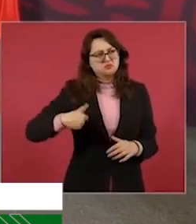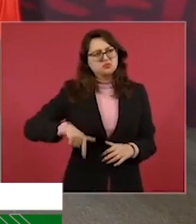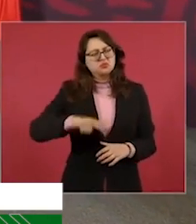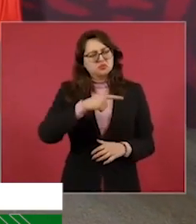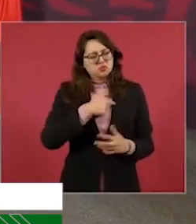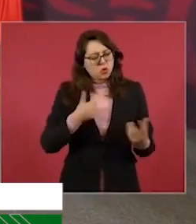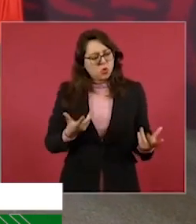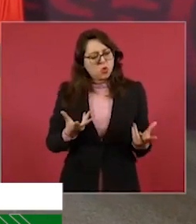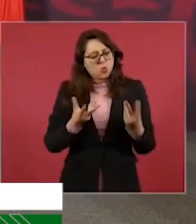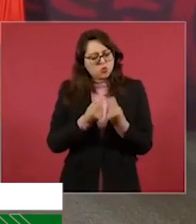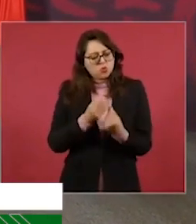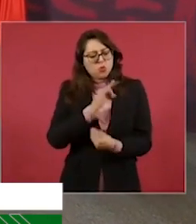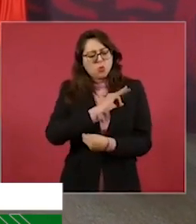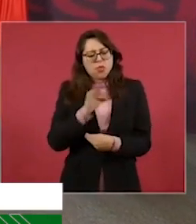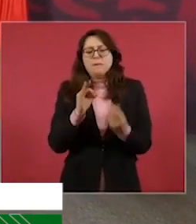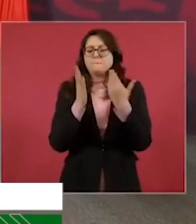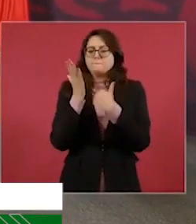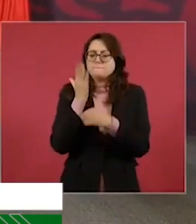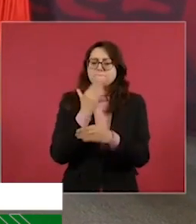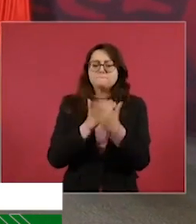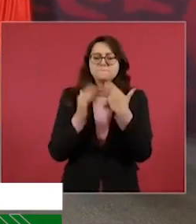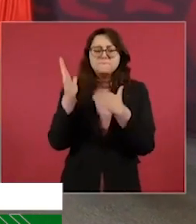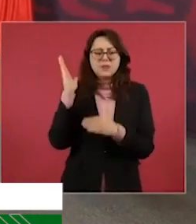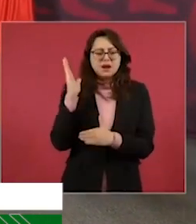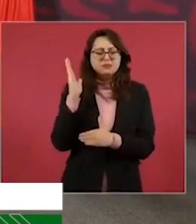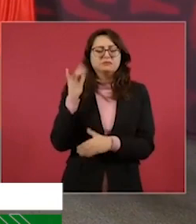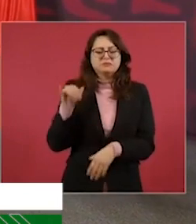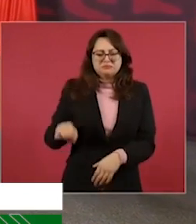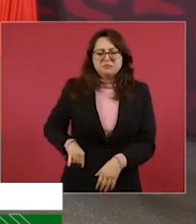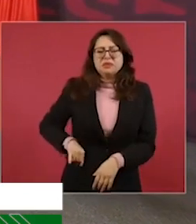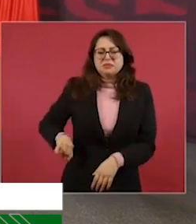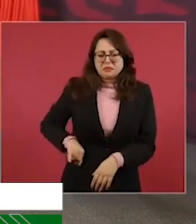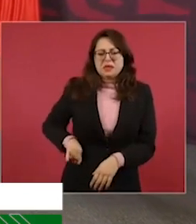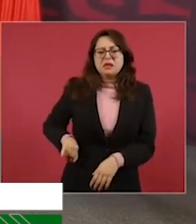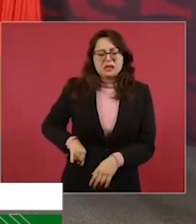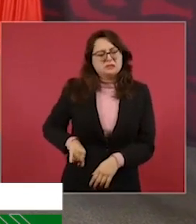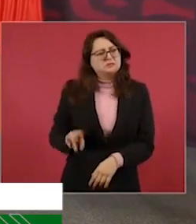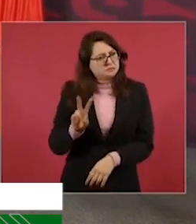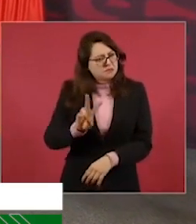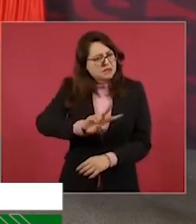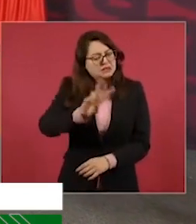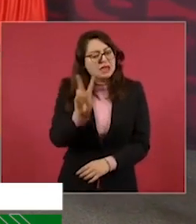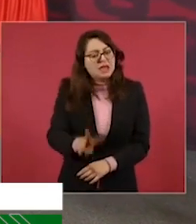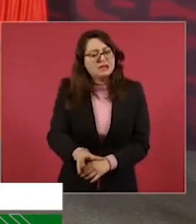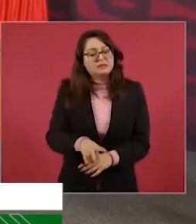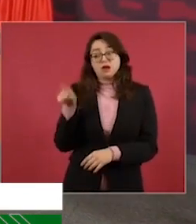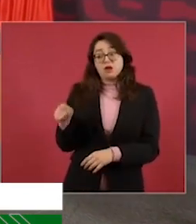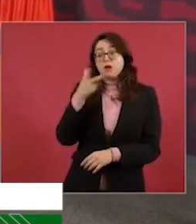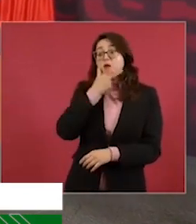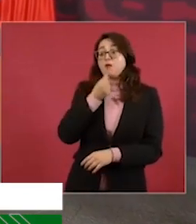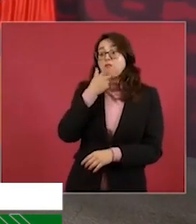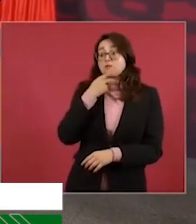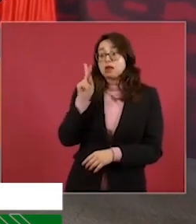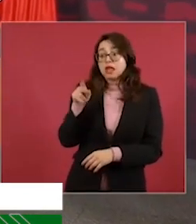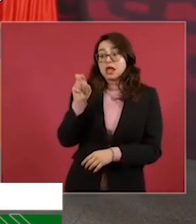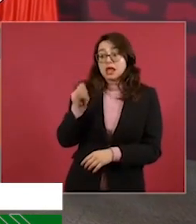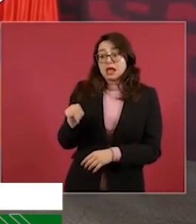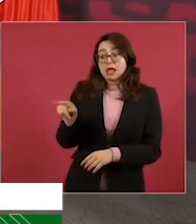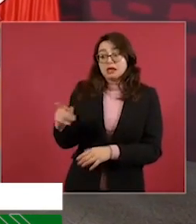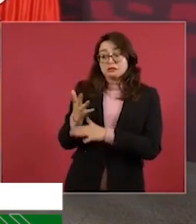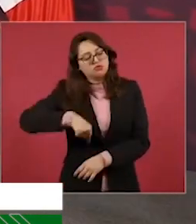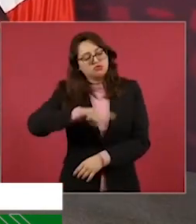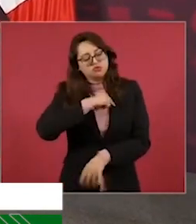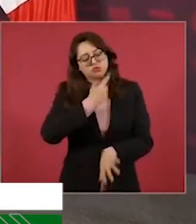sobre el origen de las armas que ingresan a México. Esto que reconoció ayer Ken Salazar es